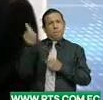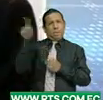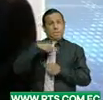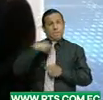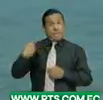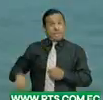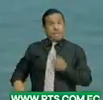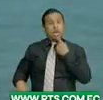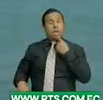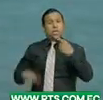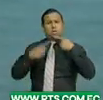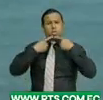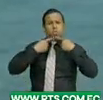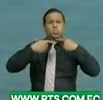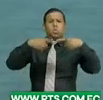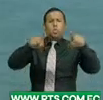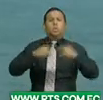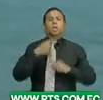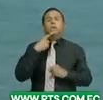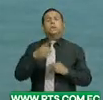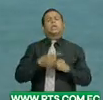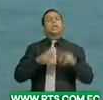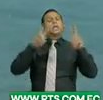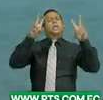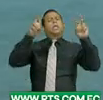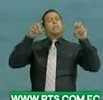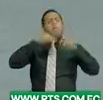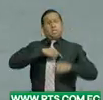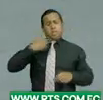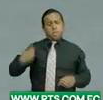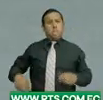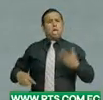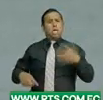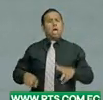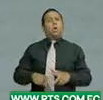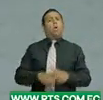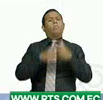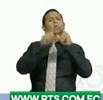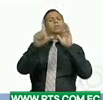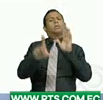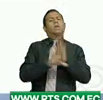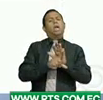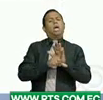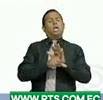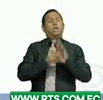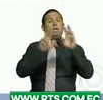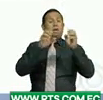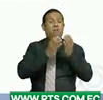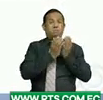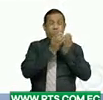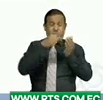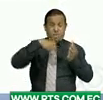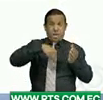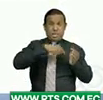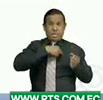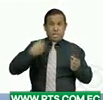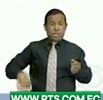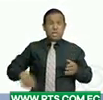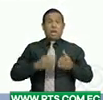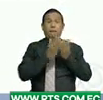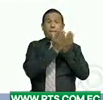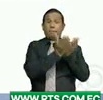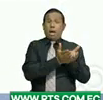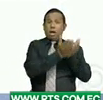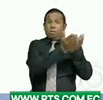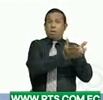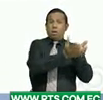internacional el inicio de la moratoria pesquera en aguas internacionales para las Islas Galápagos. Desde el 2020, todos los barcos